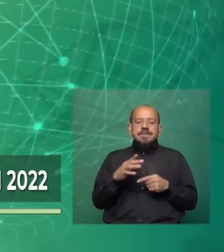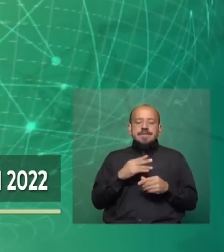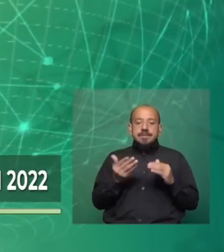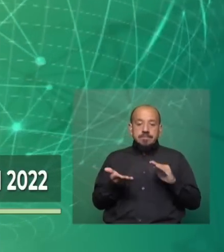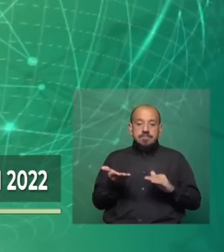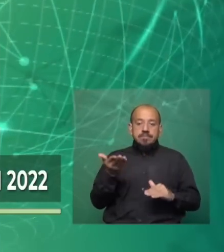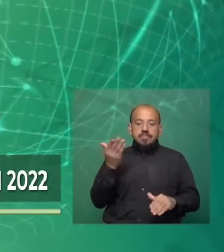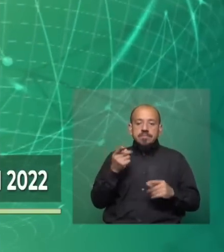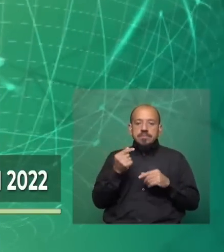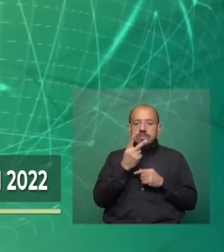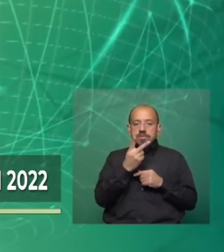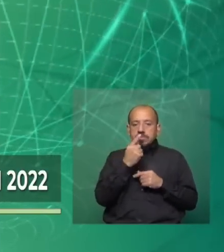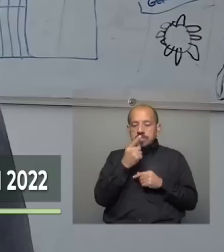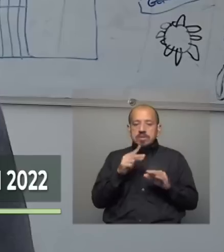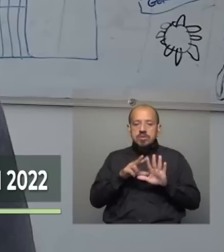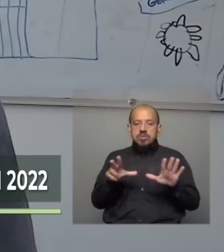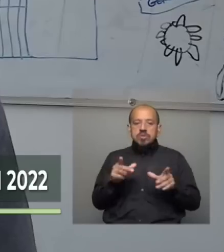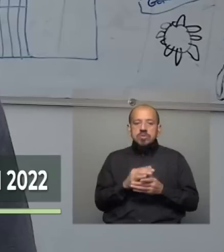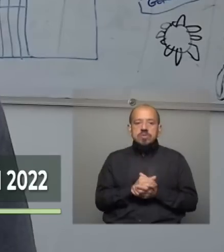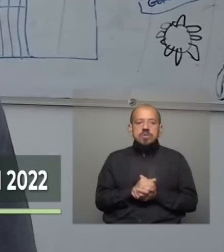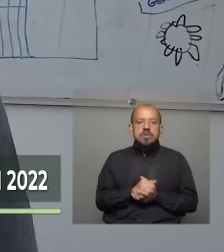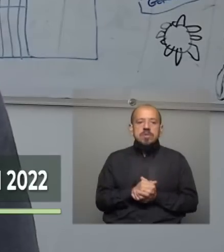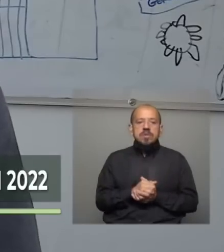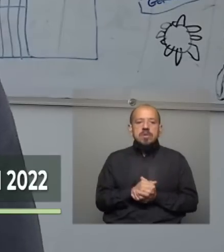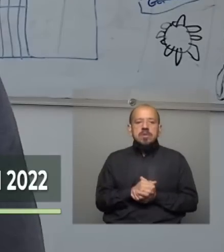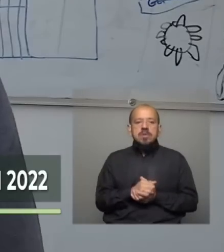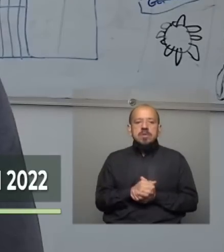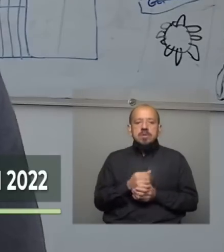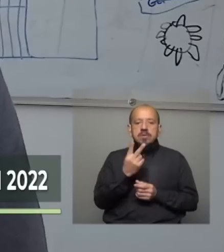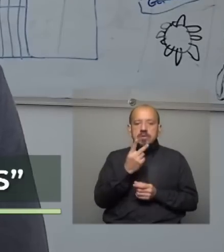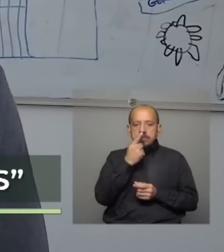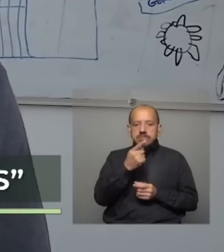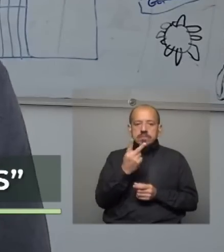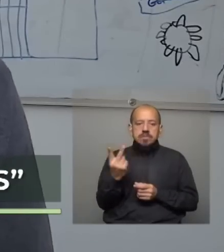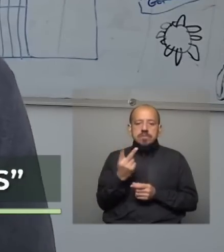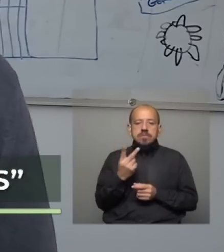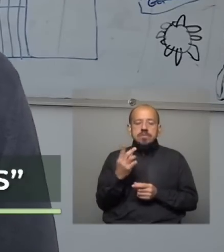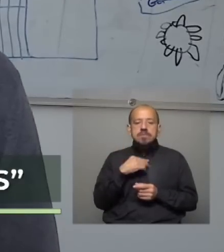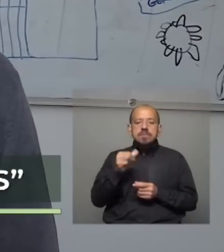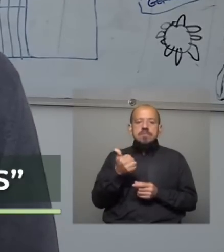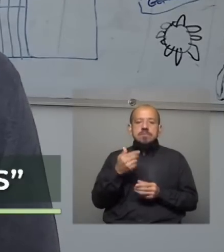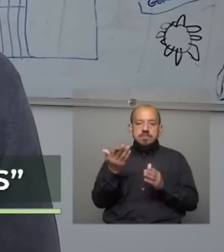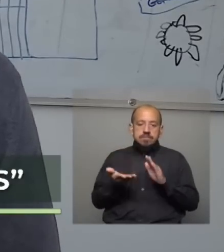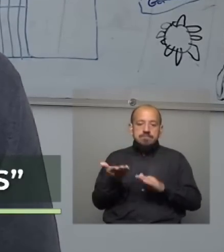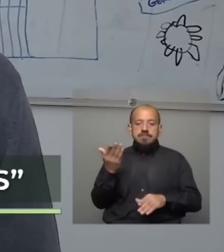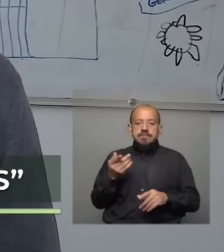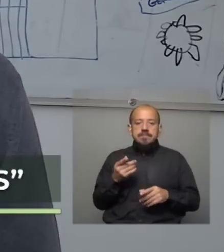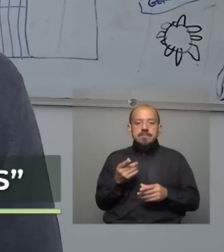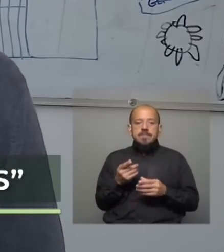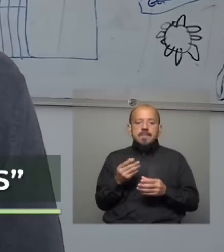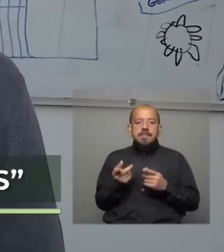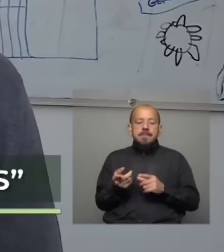elevadas desde el 2018 tuvieron un 2022 con con ganancias mayores que esto se explica